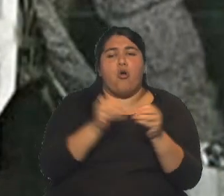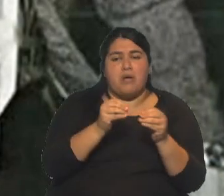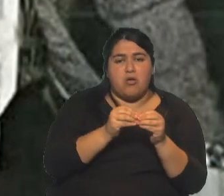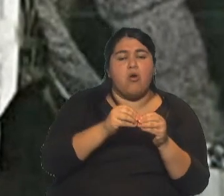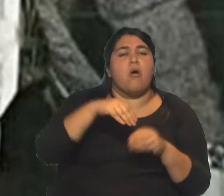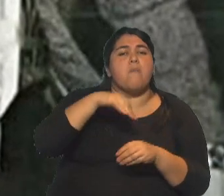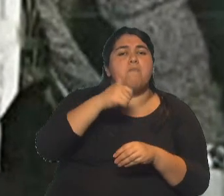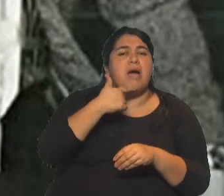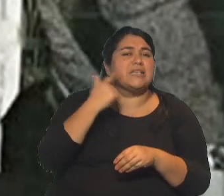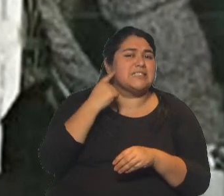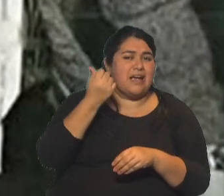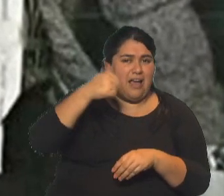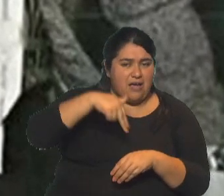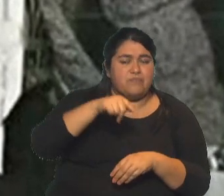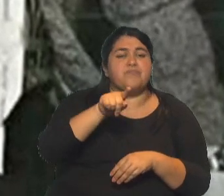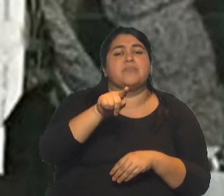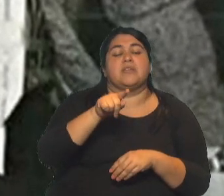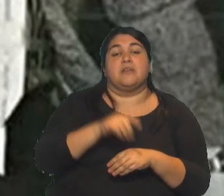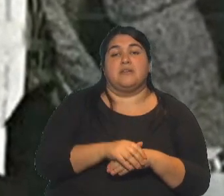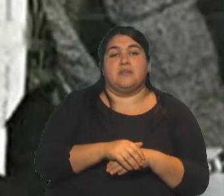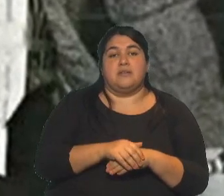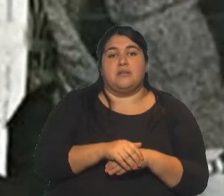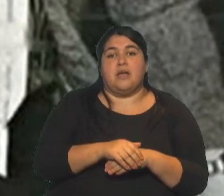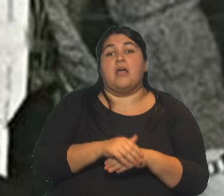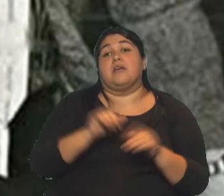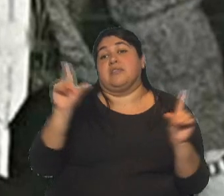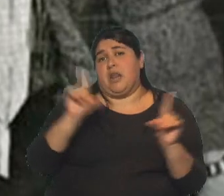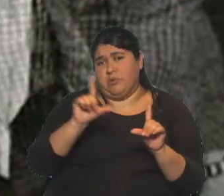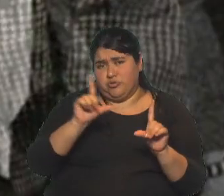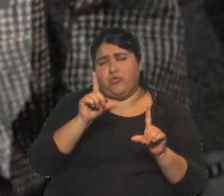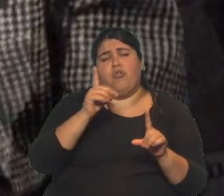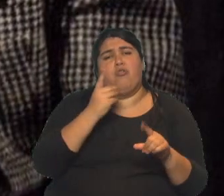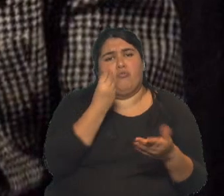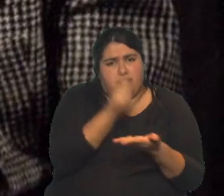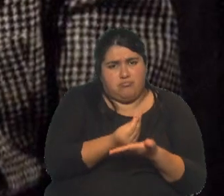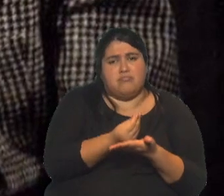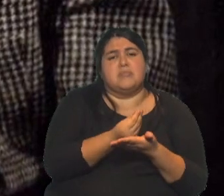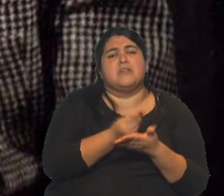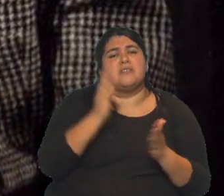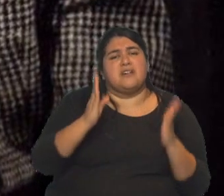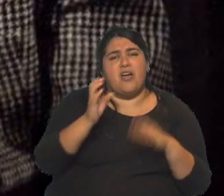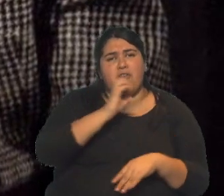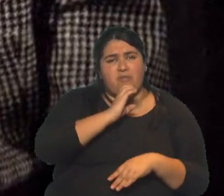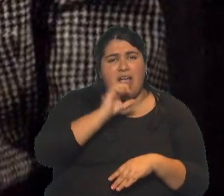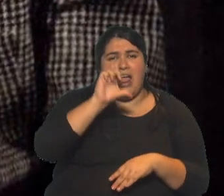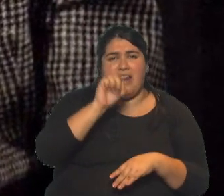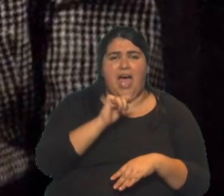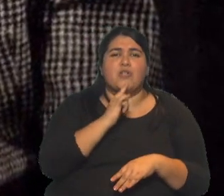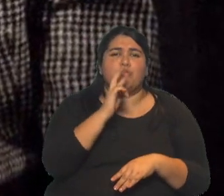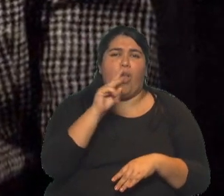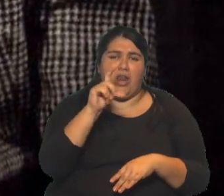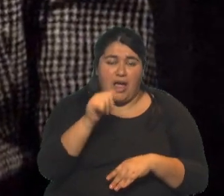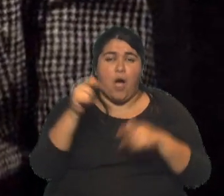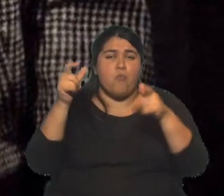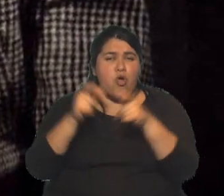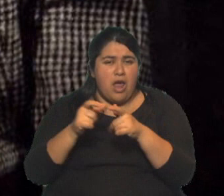a Roma para filmar Un italiano en Argentina. En televisión tuvo una gran popularidad con el ciclo humorístico La Tuerca. También trabajó en programas como